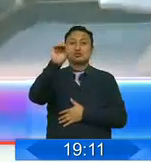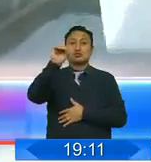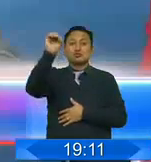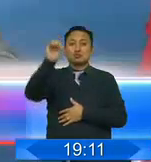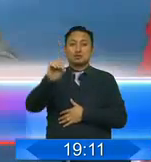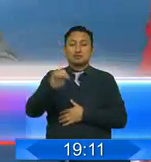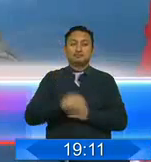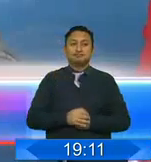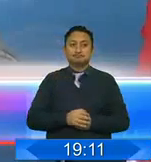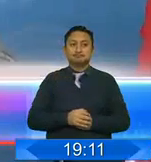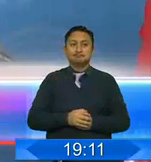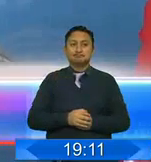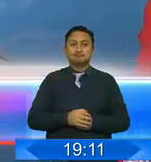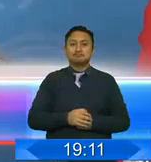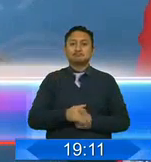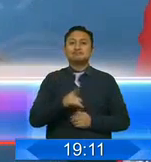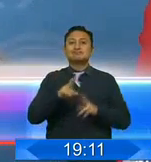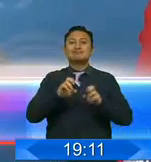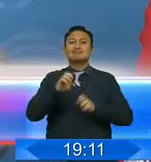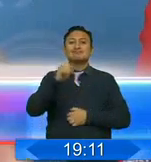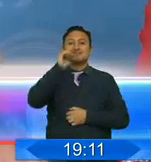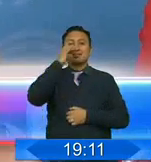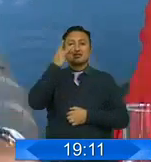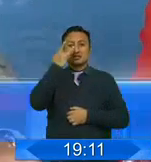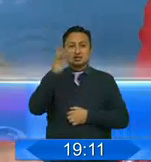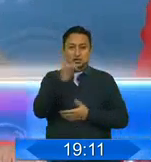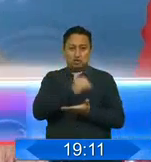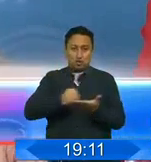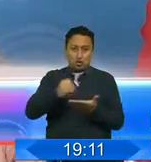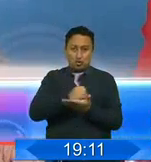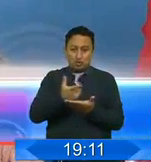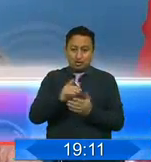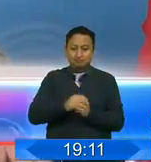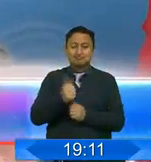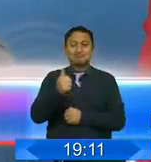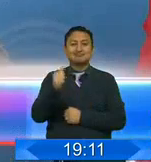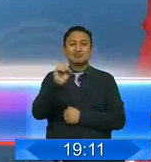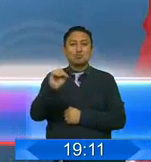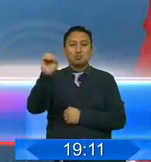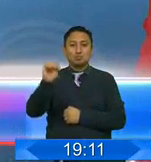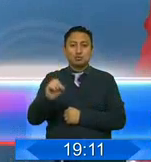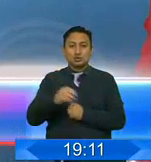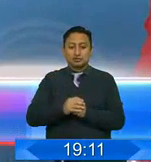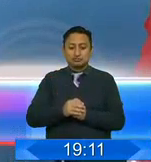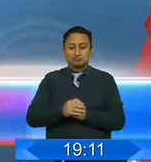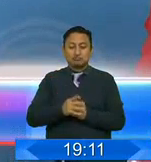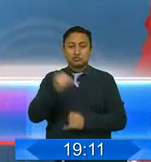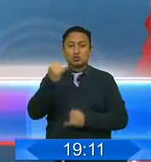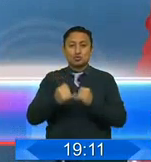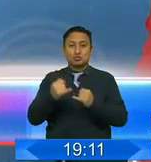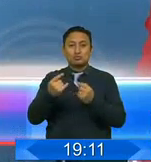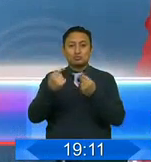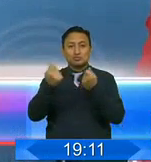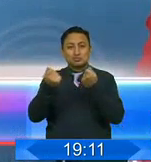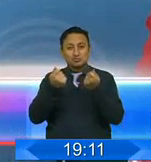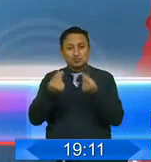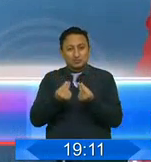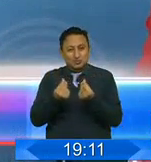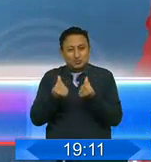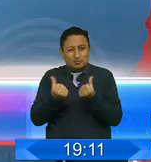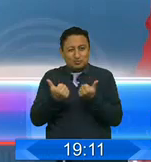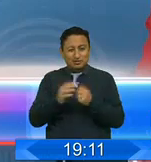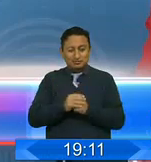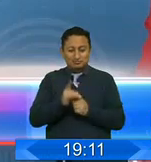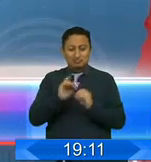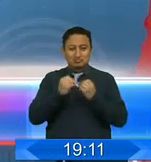99%. El tema del oro está ya en un avance del 10% este fin de semana con el último control de calidad que hace